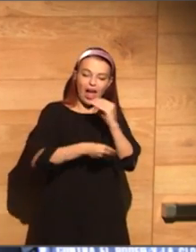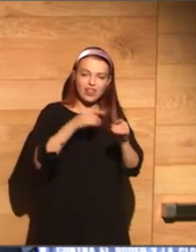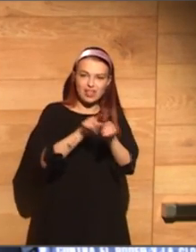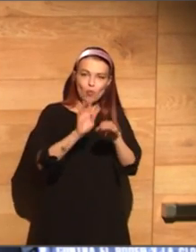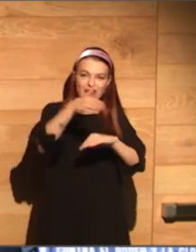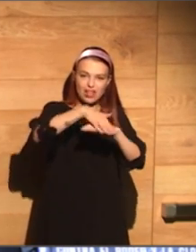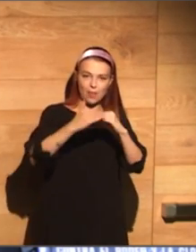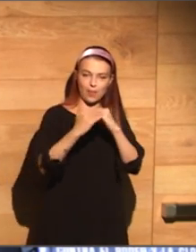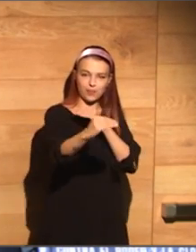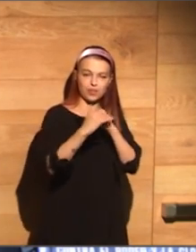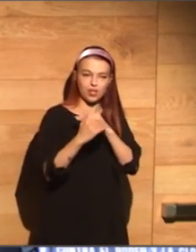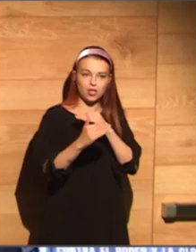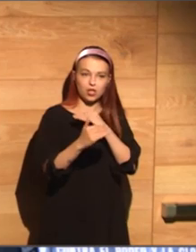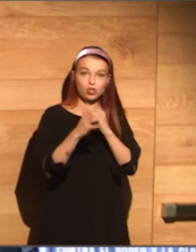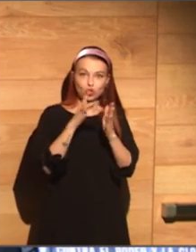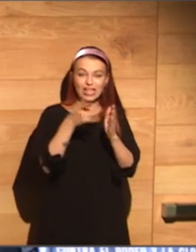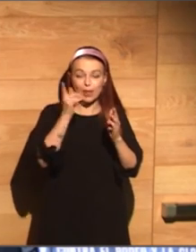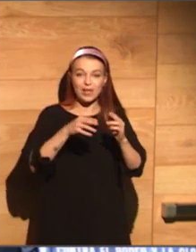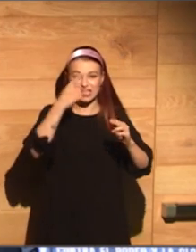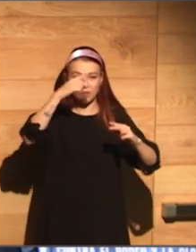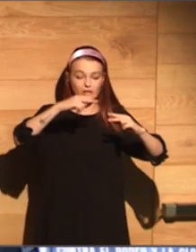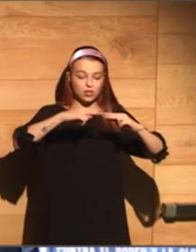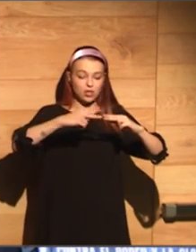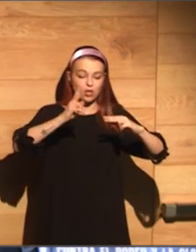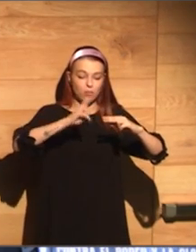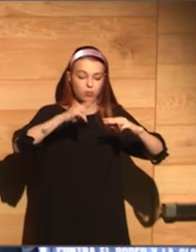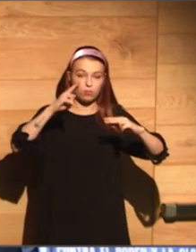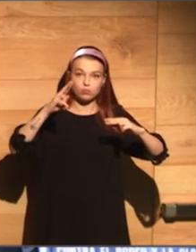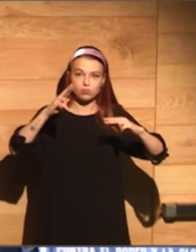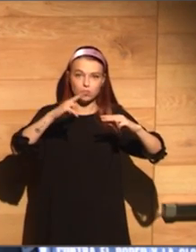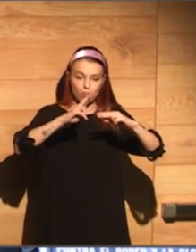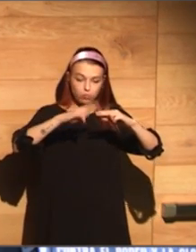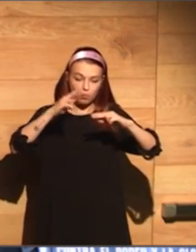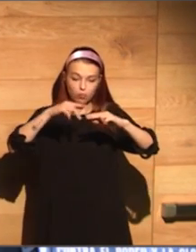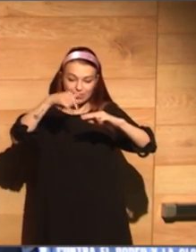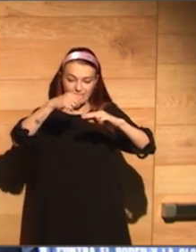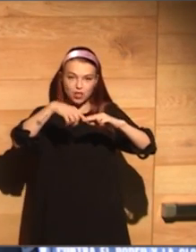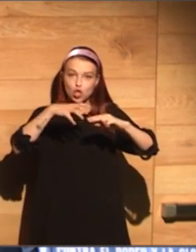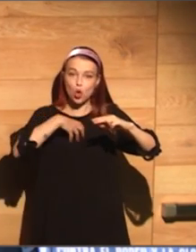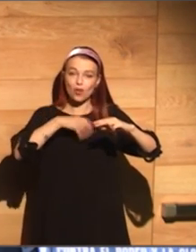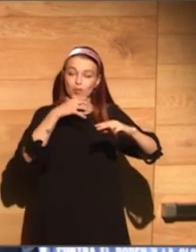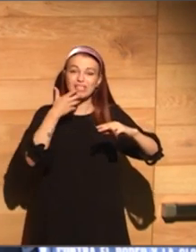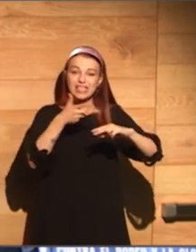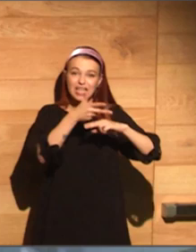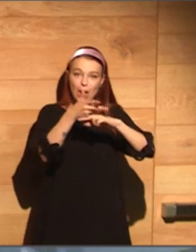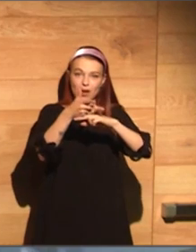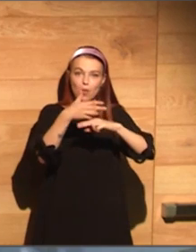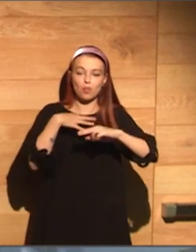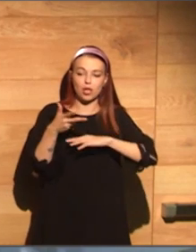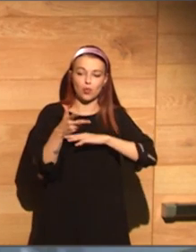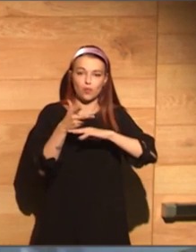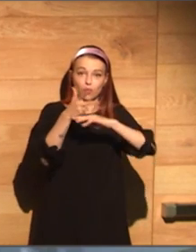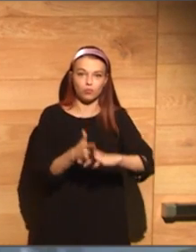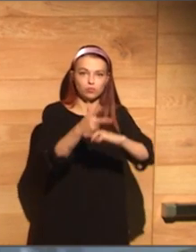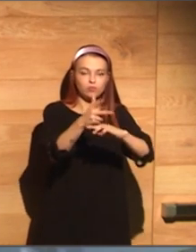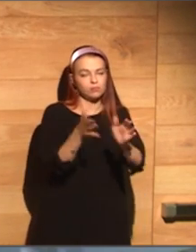porque si el empalme se nota entre vías, hay un traqueteo y cimbrea un poco la cámara. En fin, dándose cuenta de que no iba a poder usar vías, que lo iban a tener que hacer